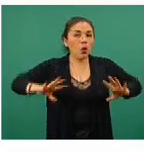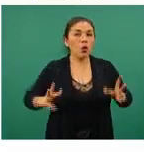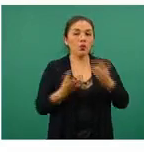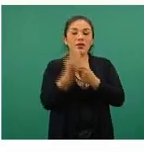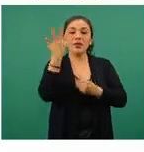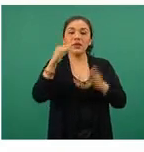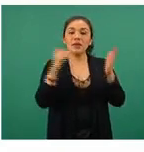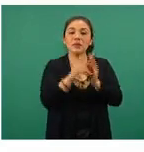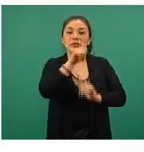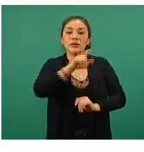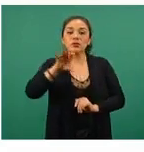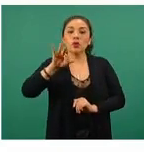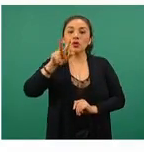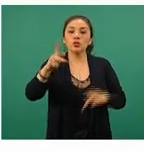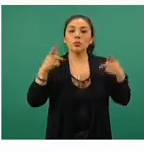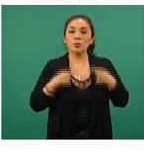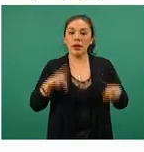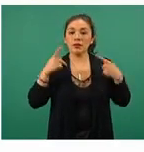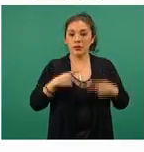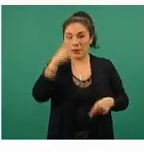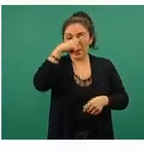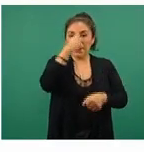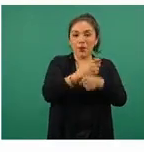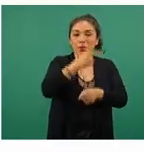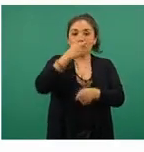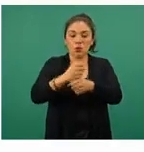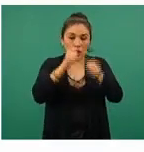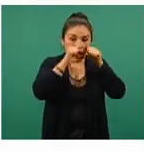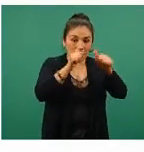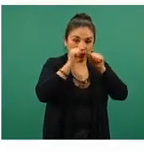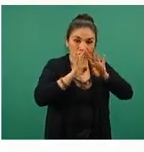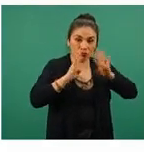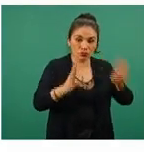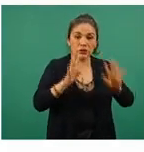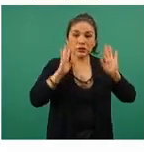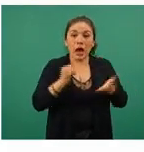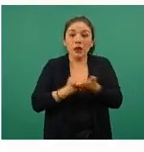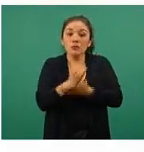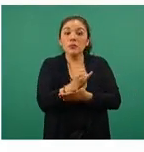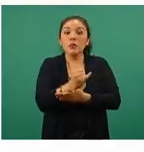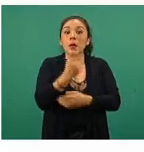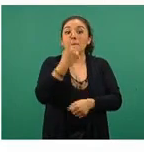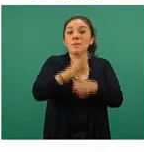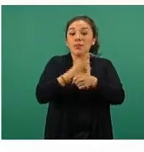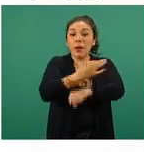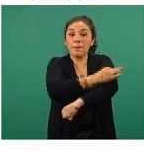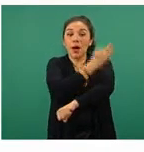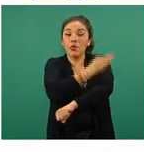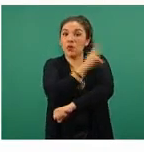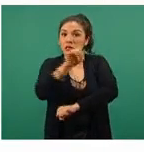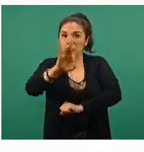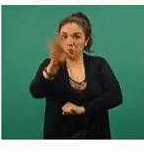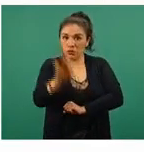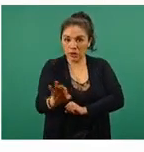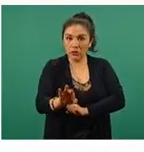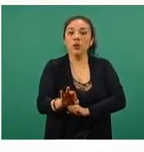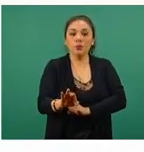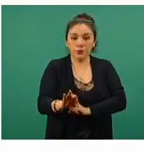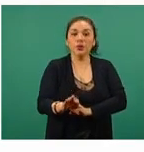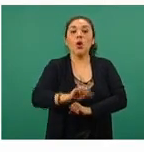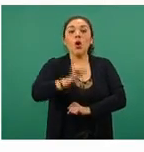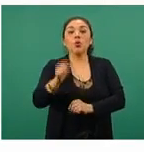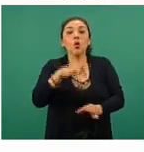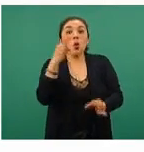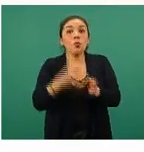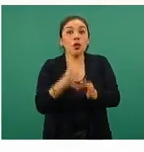de 10.748 que son de primera y segunda línea, han recibido ya su primera dosis al 100%, y con